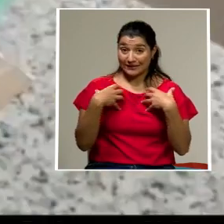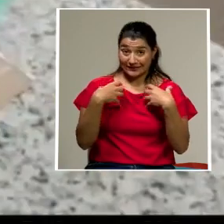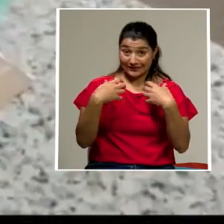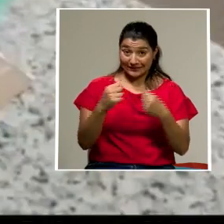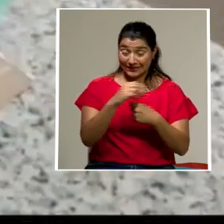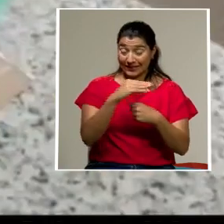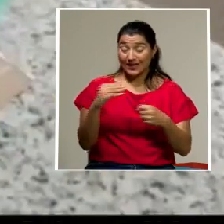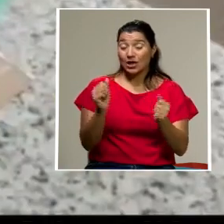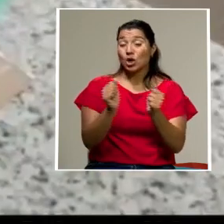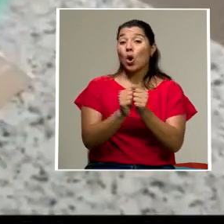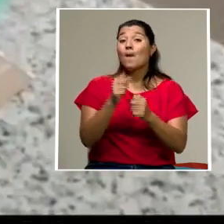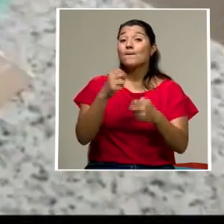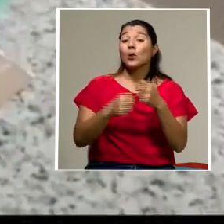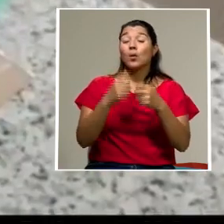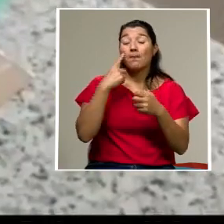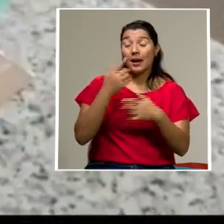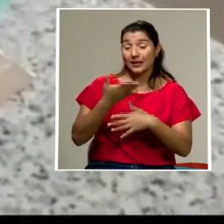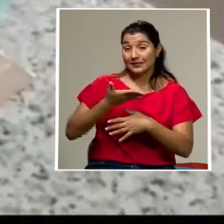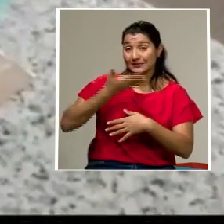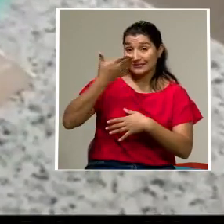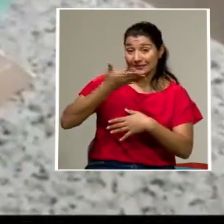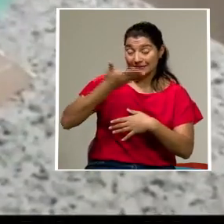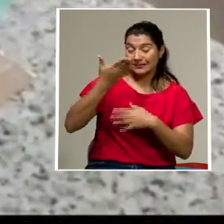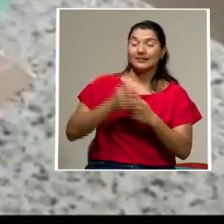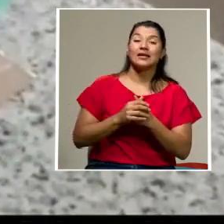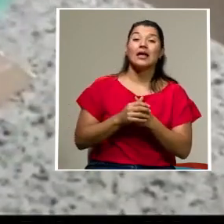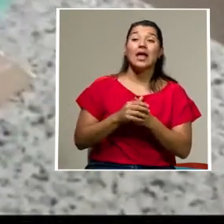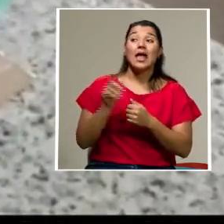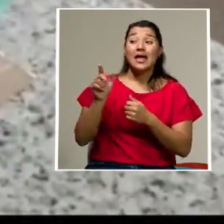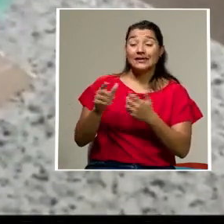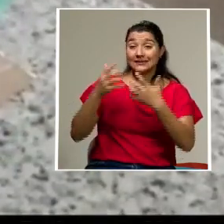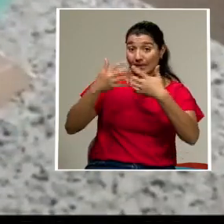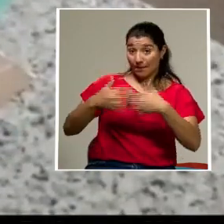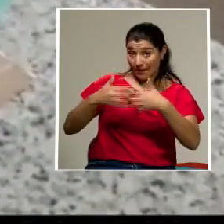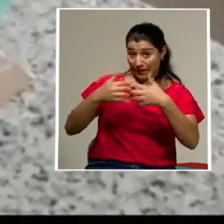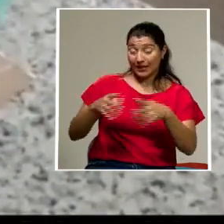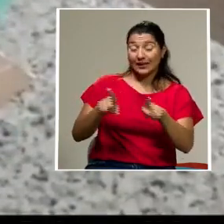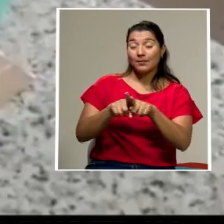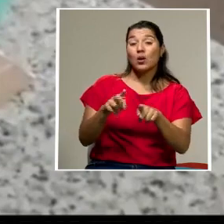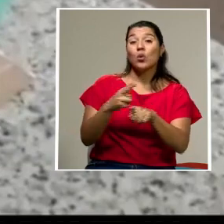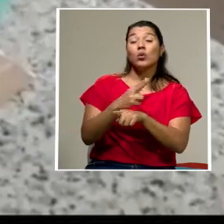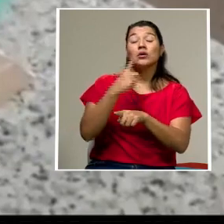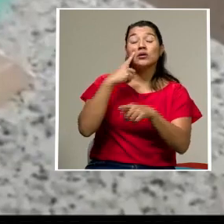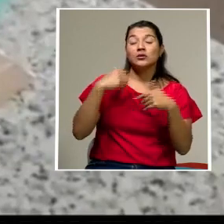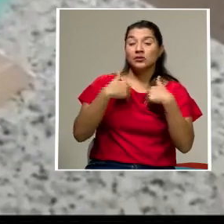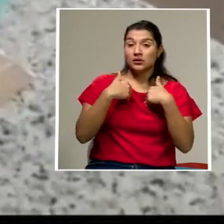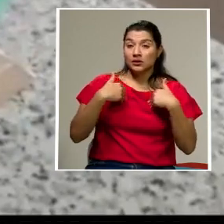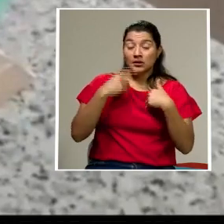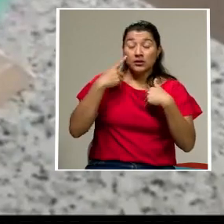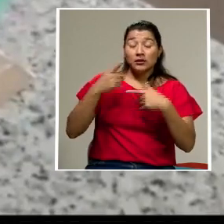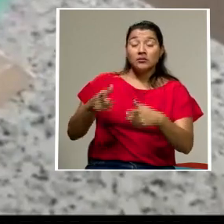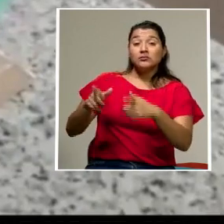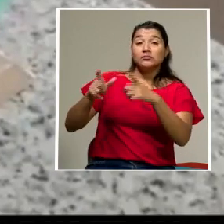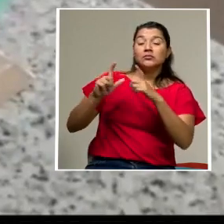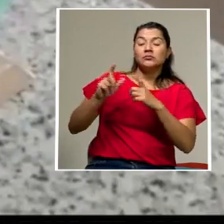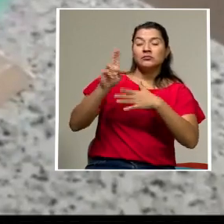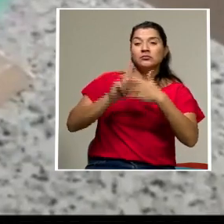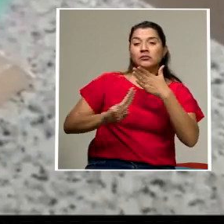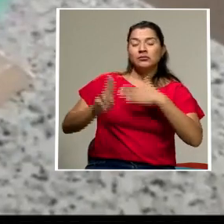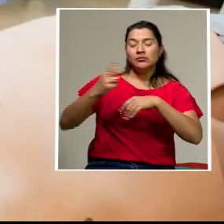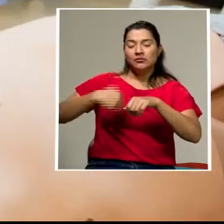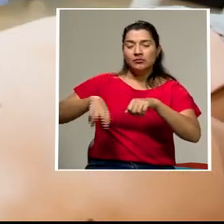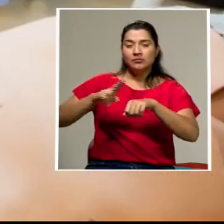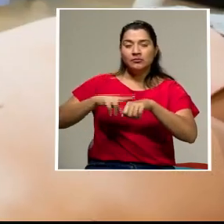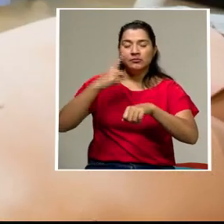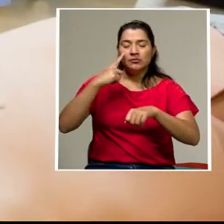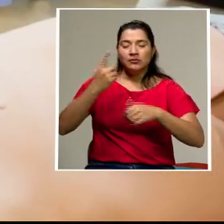respiratorias. El respirador fue sometido a pruebas en animales gracias a la colaboración de la Universidad Nacional por medio del Servicio de Enseñanza